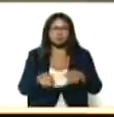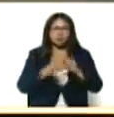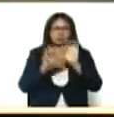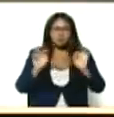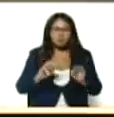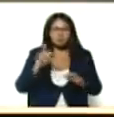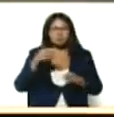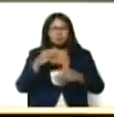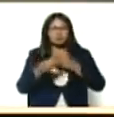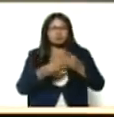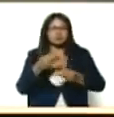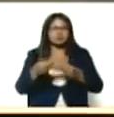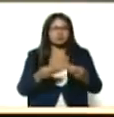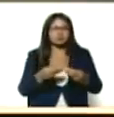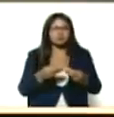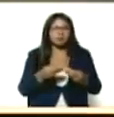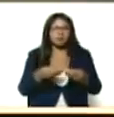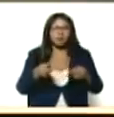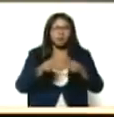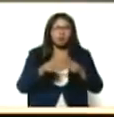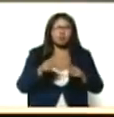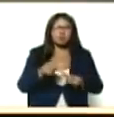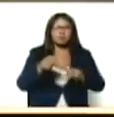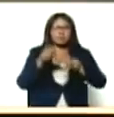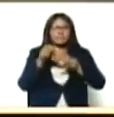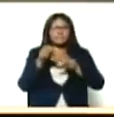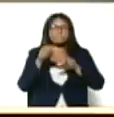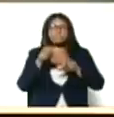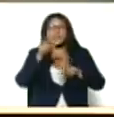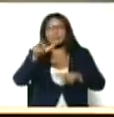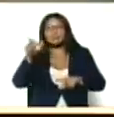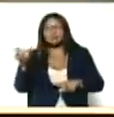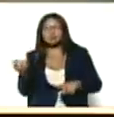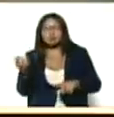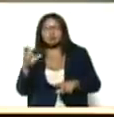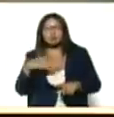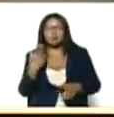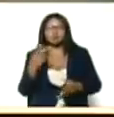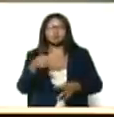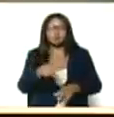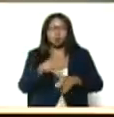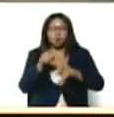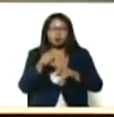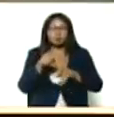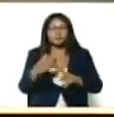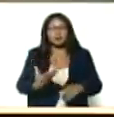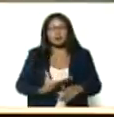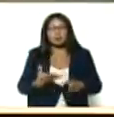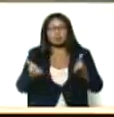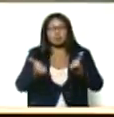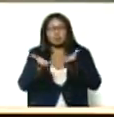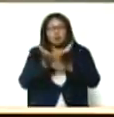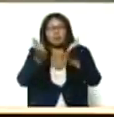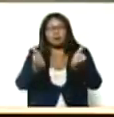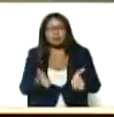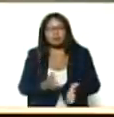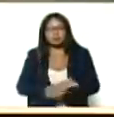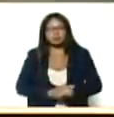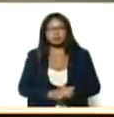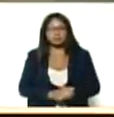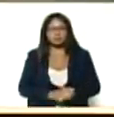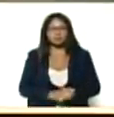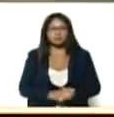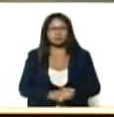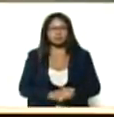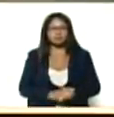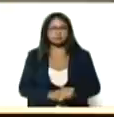realización de primarias para la elección de los candidatos y candidatas. Se ha presentado